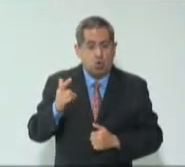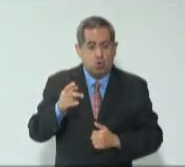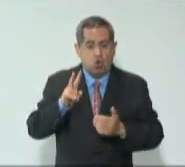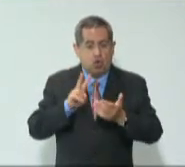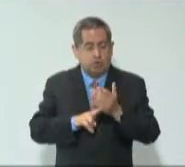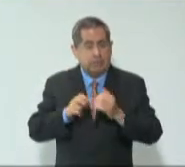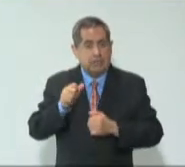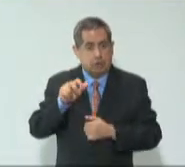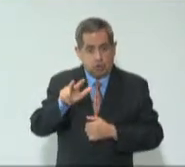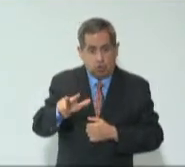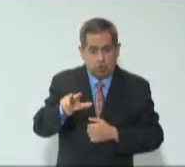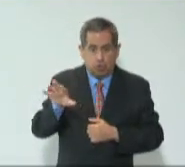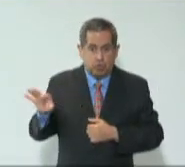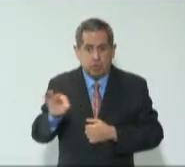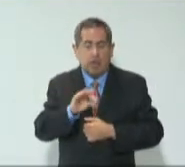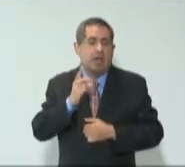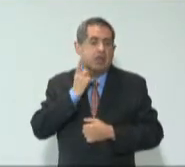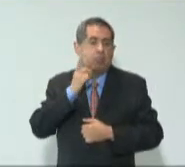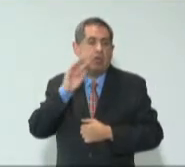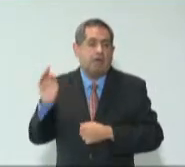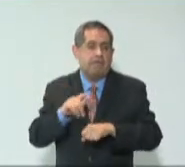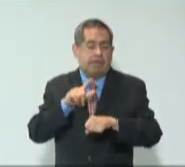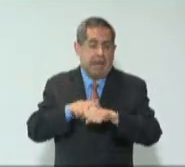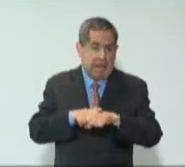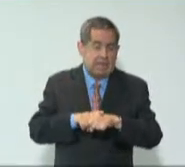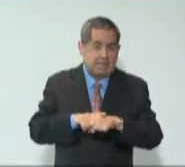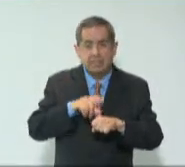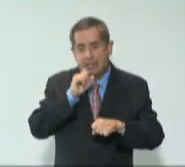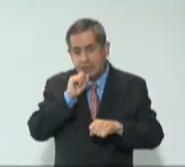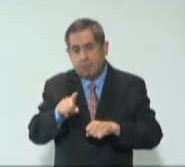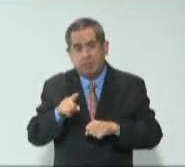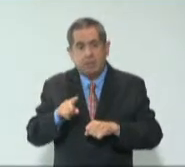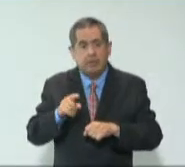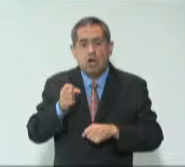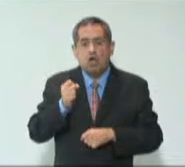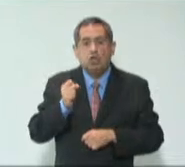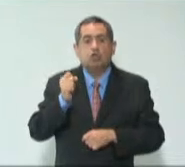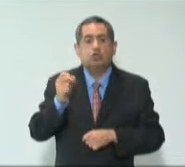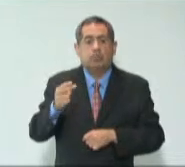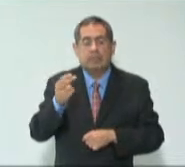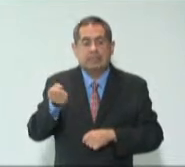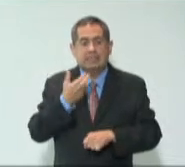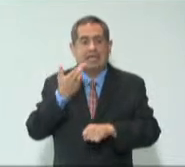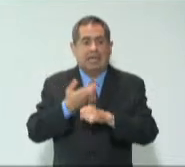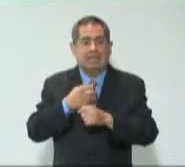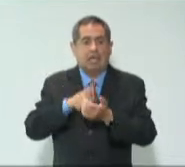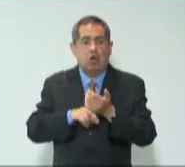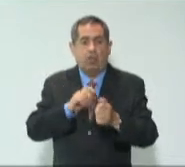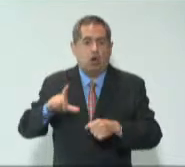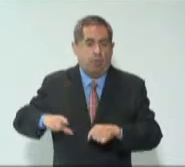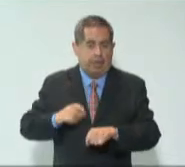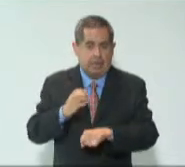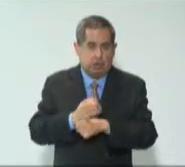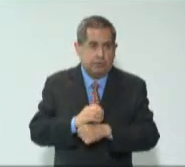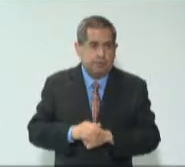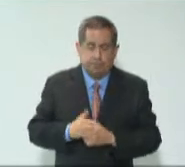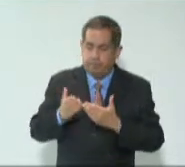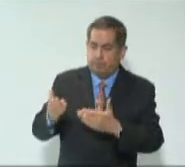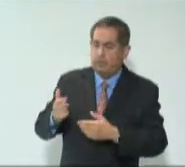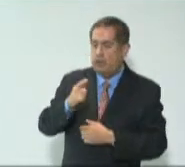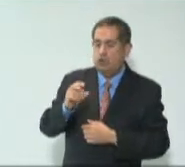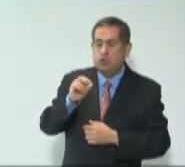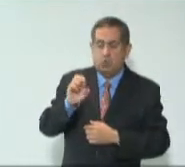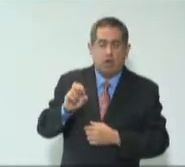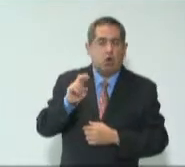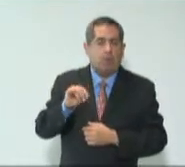2018 fue electo diputado federal y también ha sido subsecretario de gobernación maestro Zoe